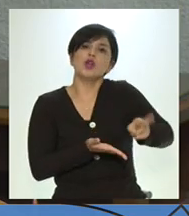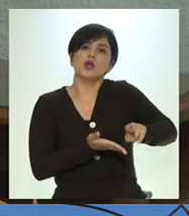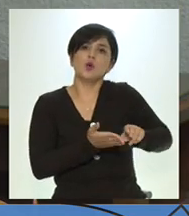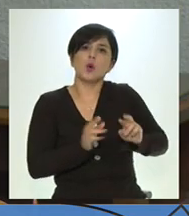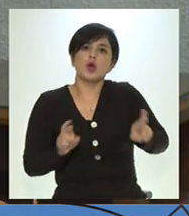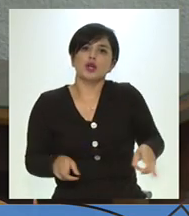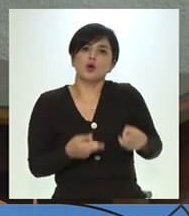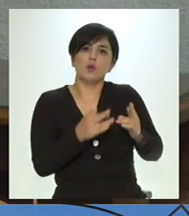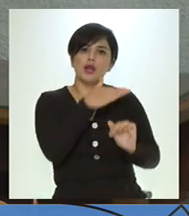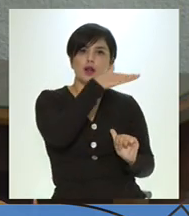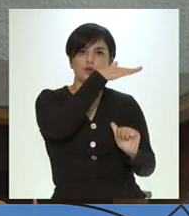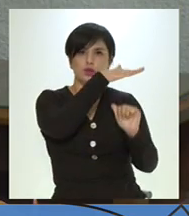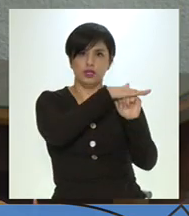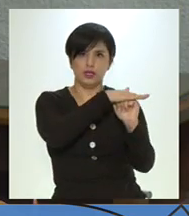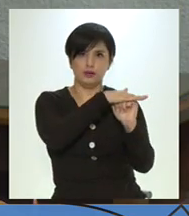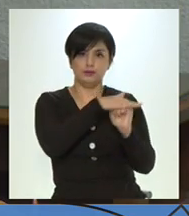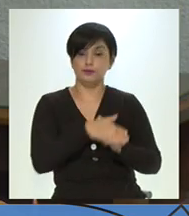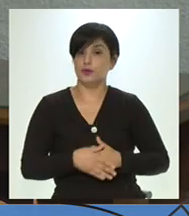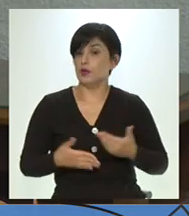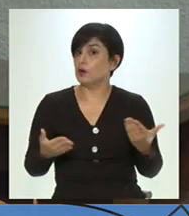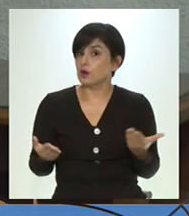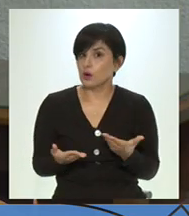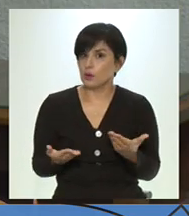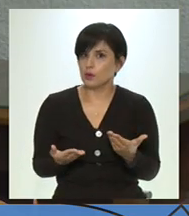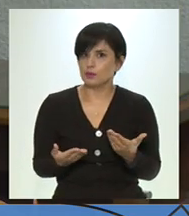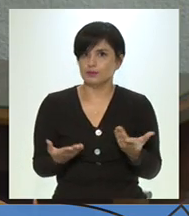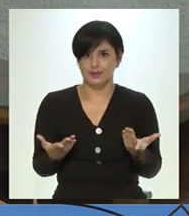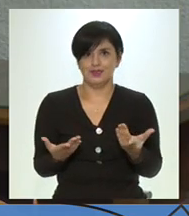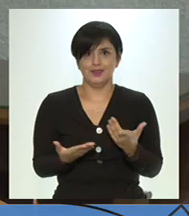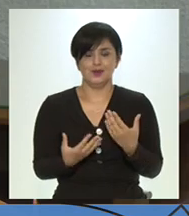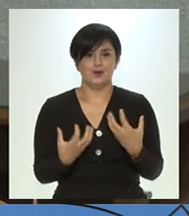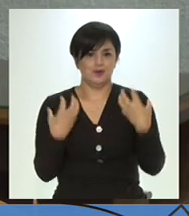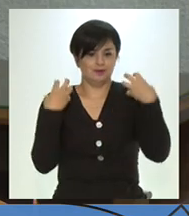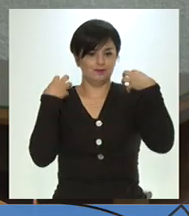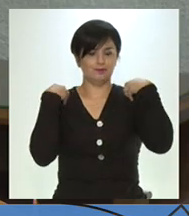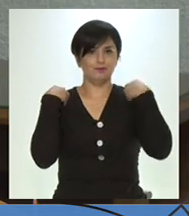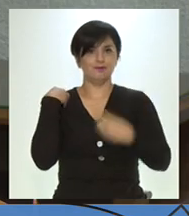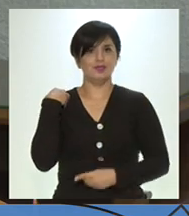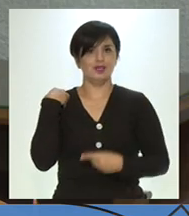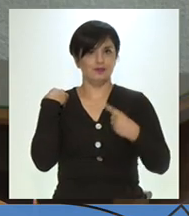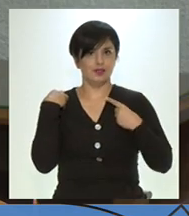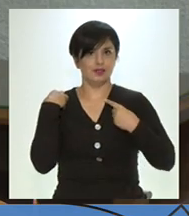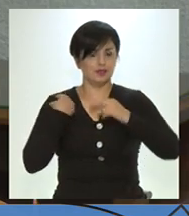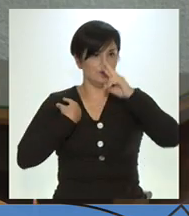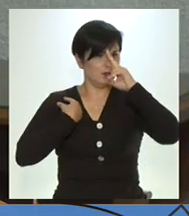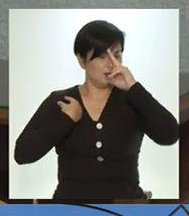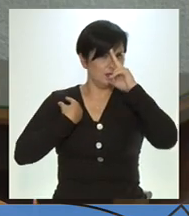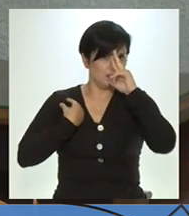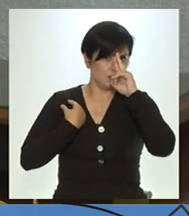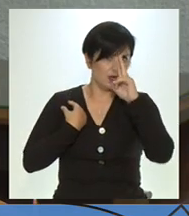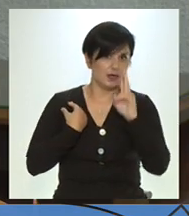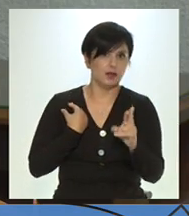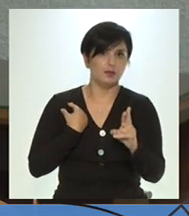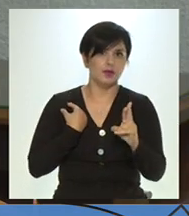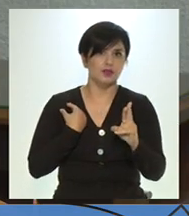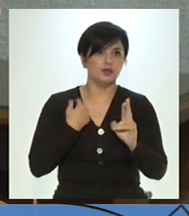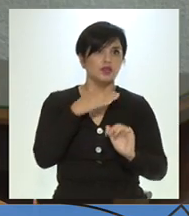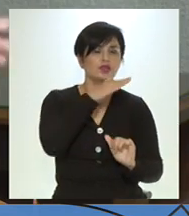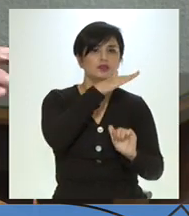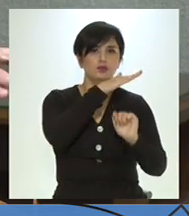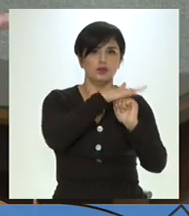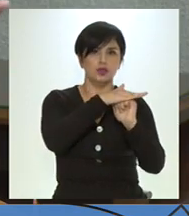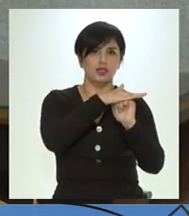lo cual se inicia con la dignificación del cargo con el respeto por las investiduras que son la representación